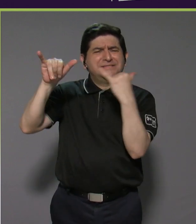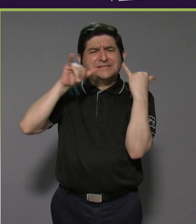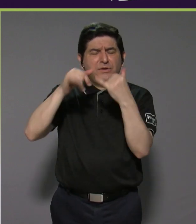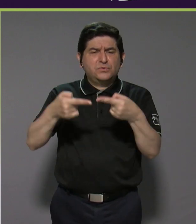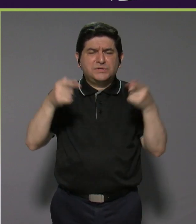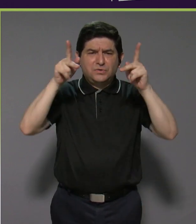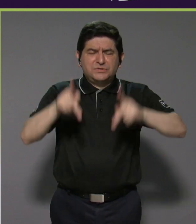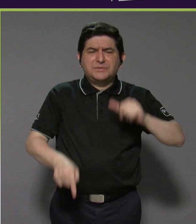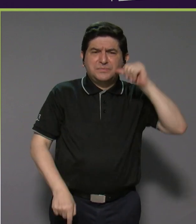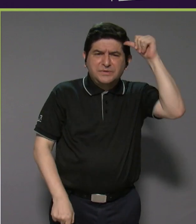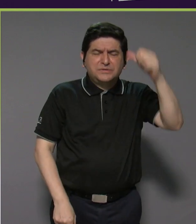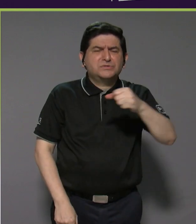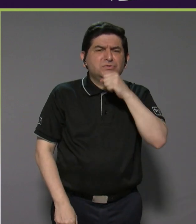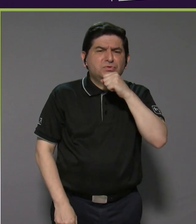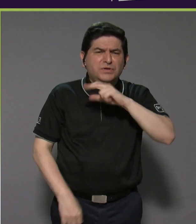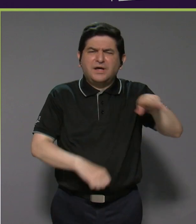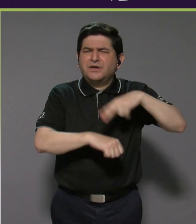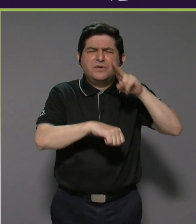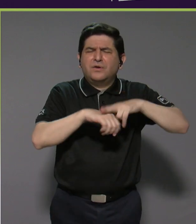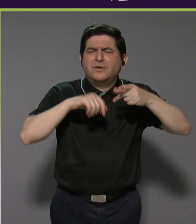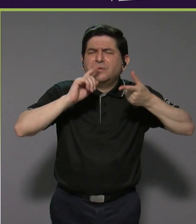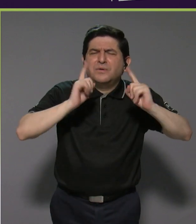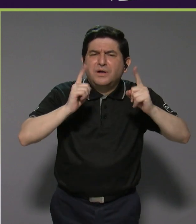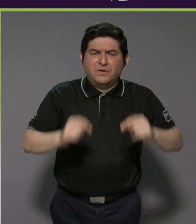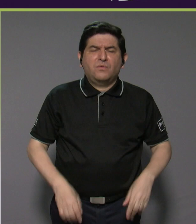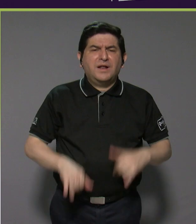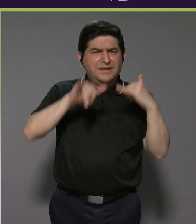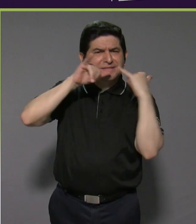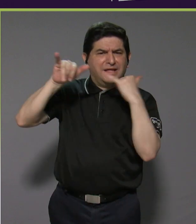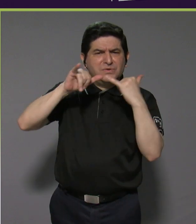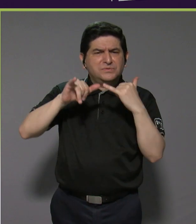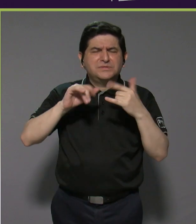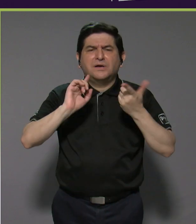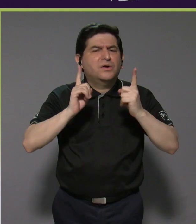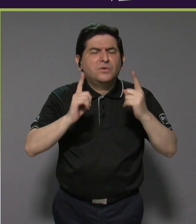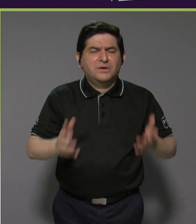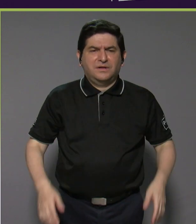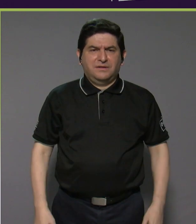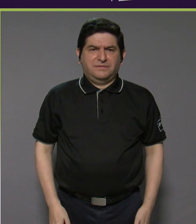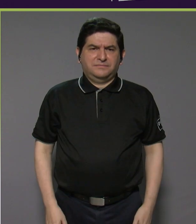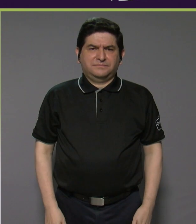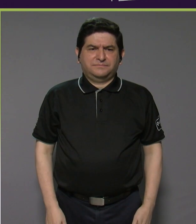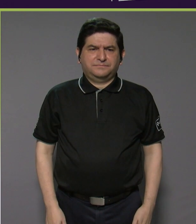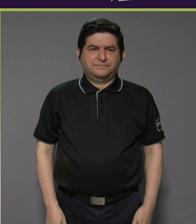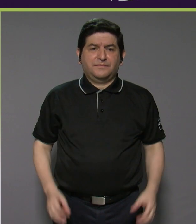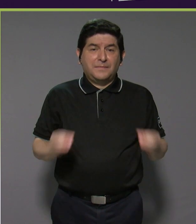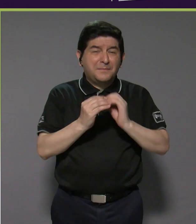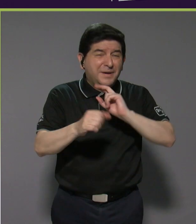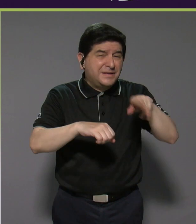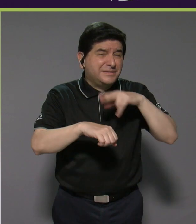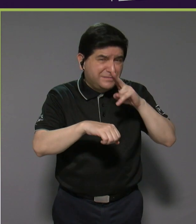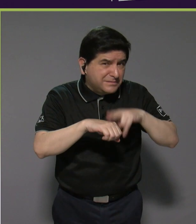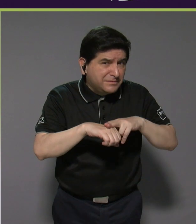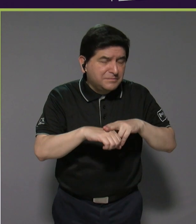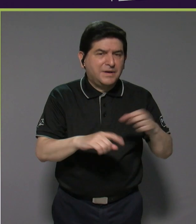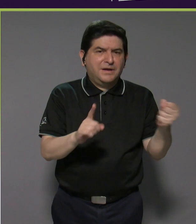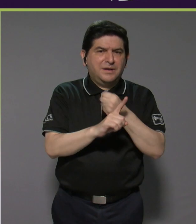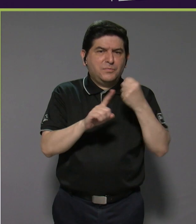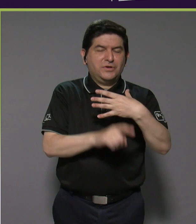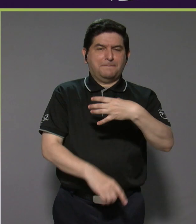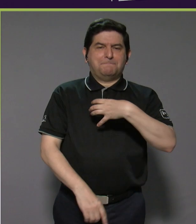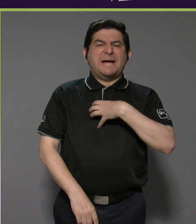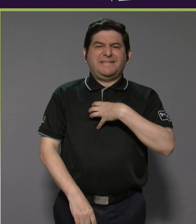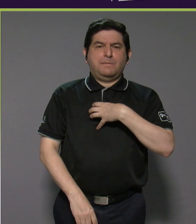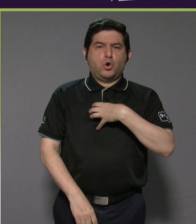contra la persona adulta mayor o que es más común que se llegue a denunciar? El más común es la violencia